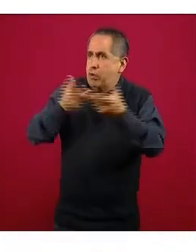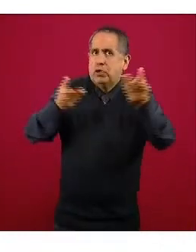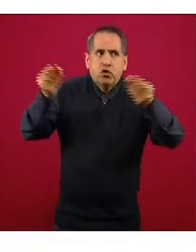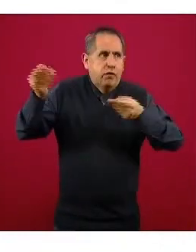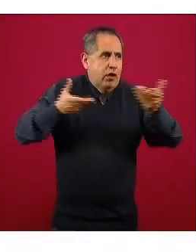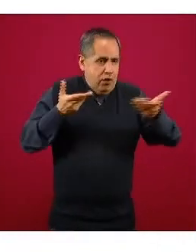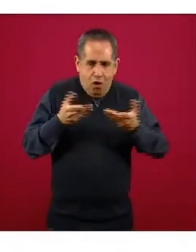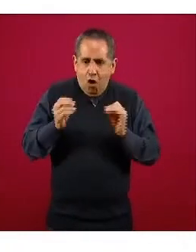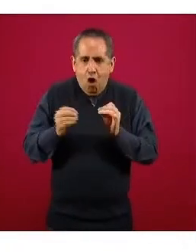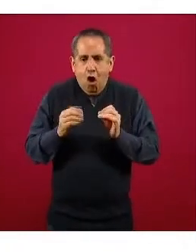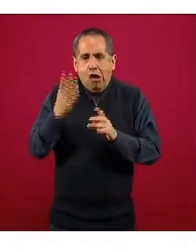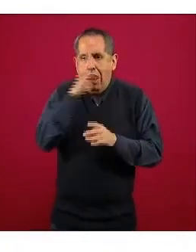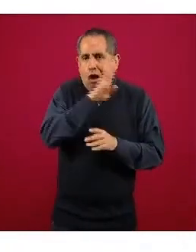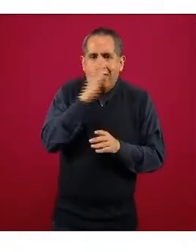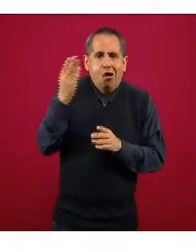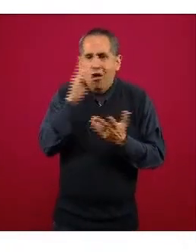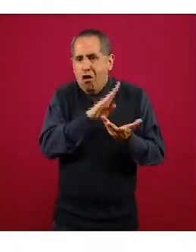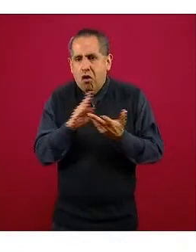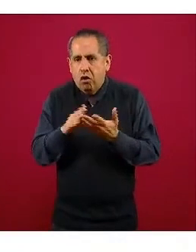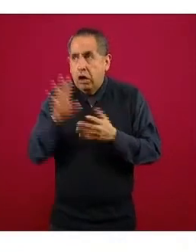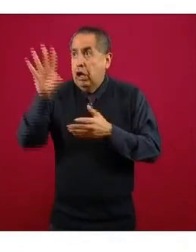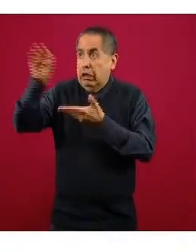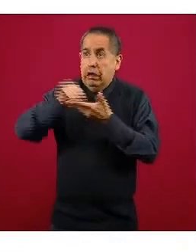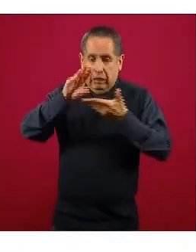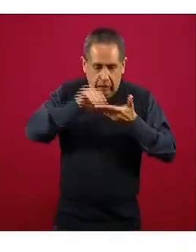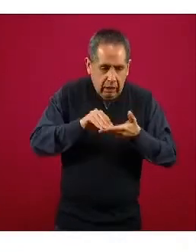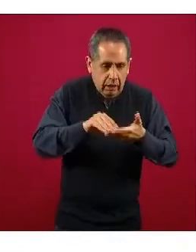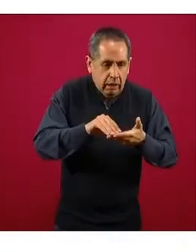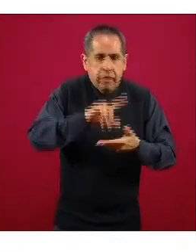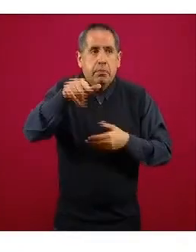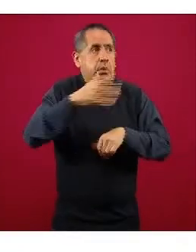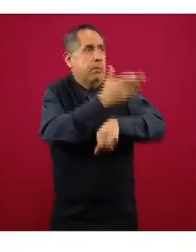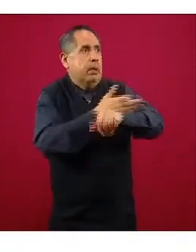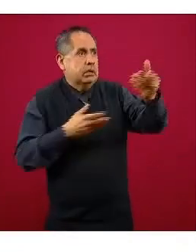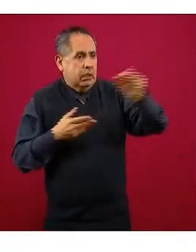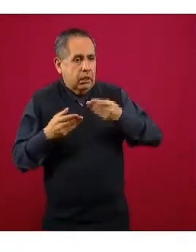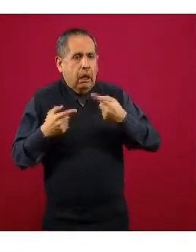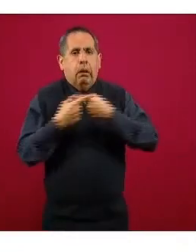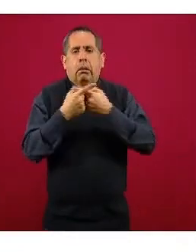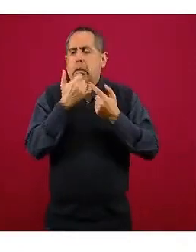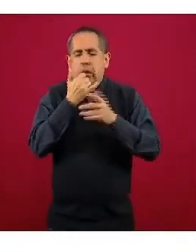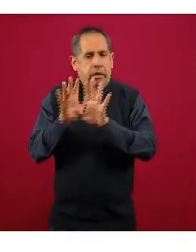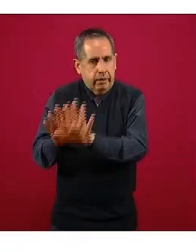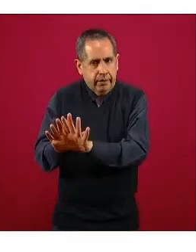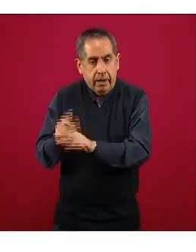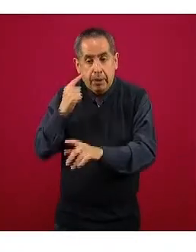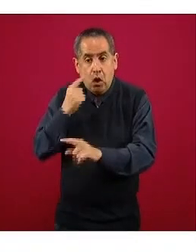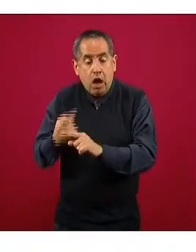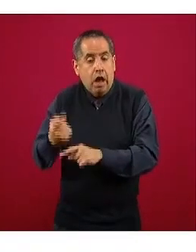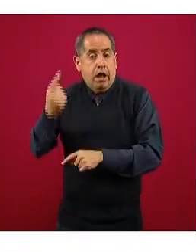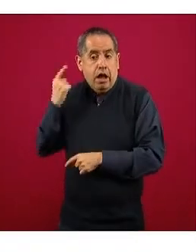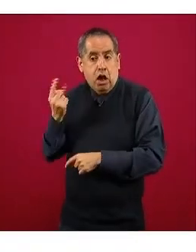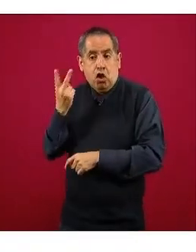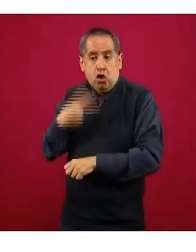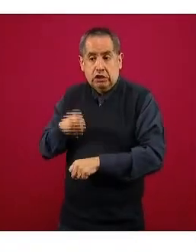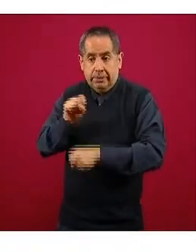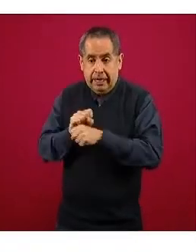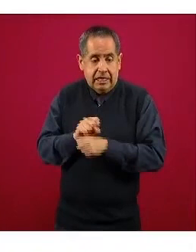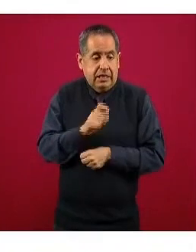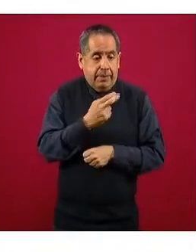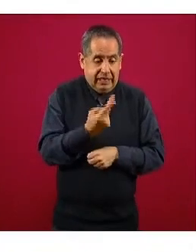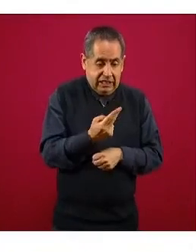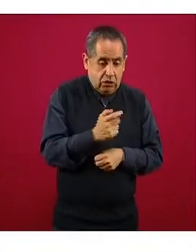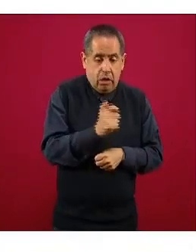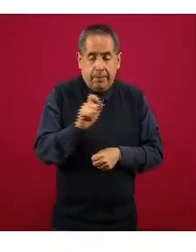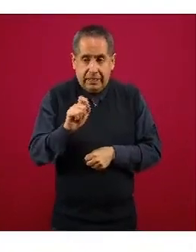la información puede dar una falsa impresión de reducción. Pero hace 2 semanas, entre la 25 y la